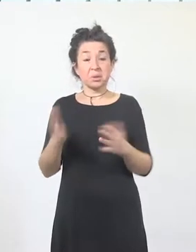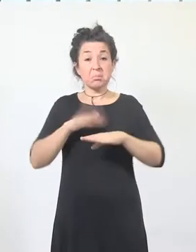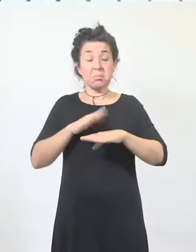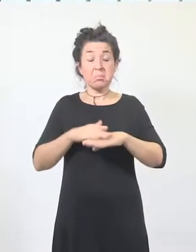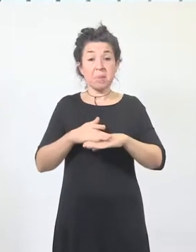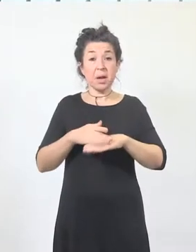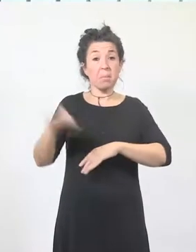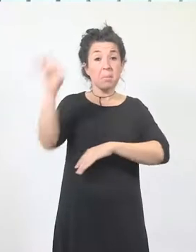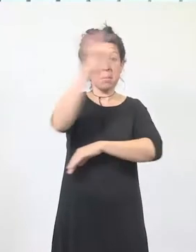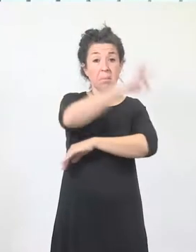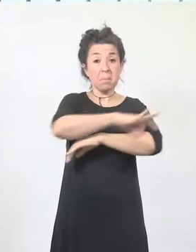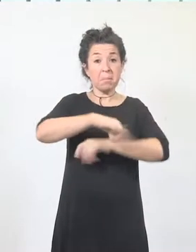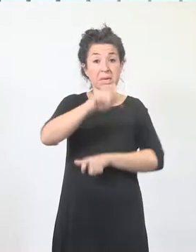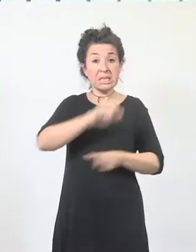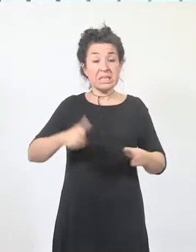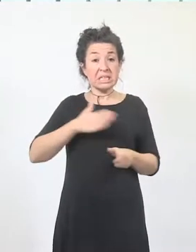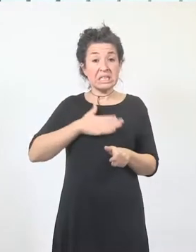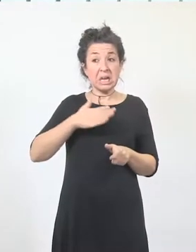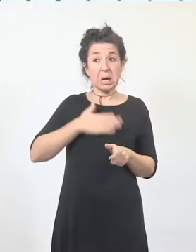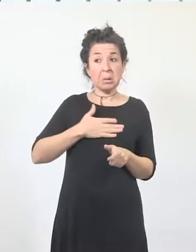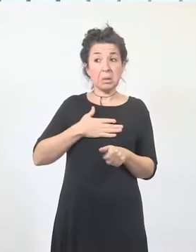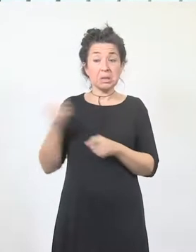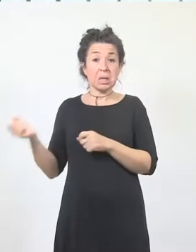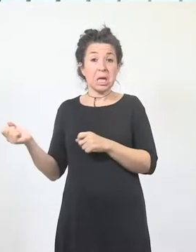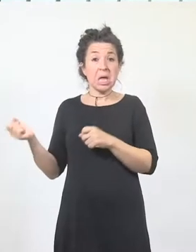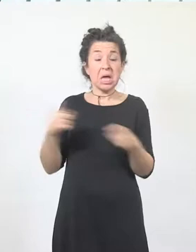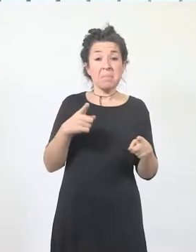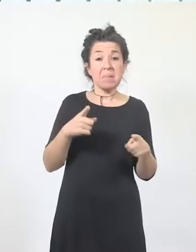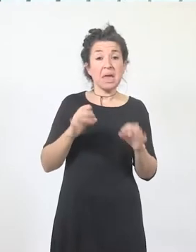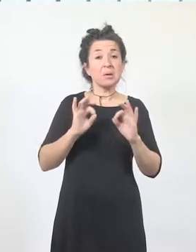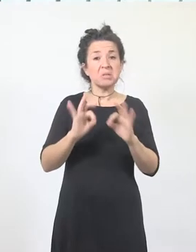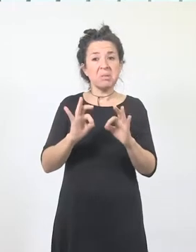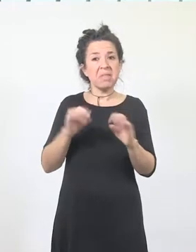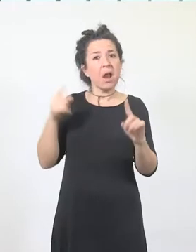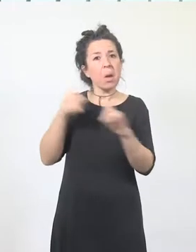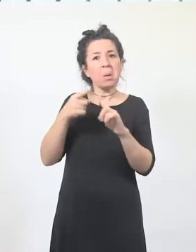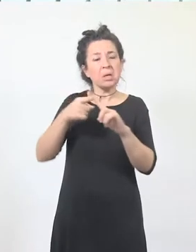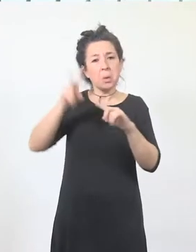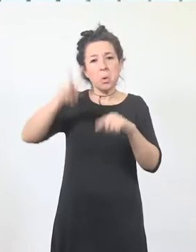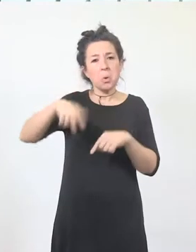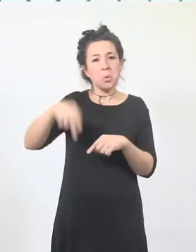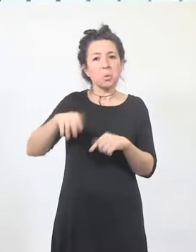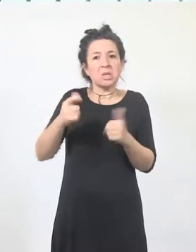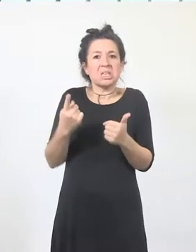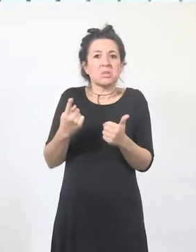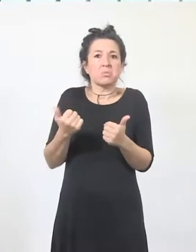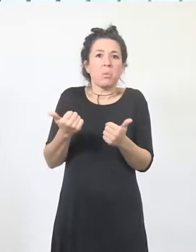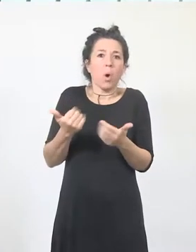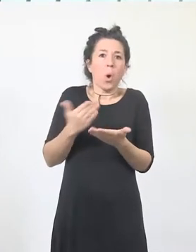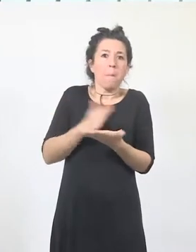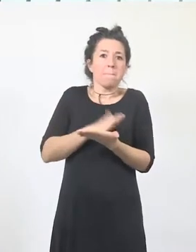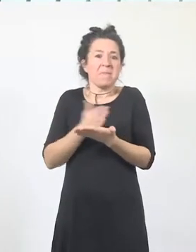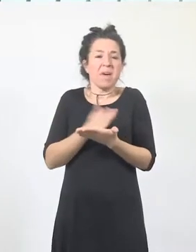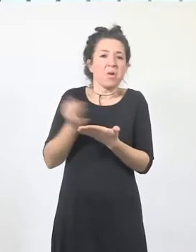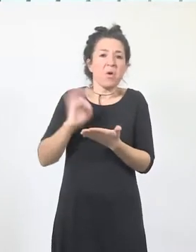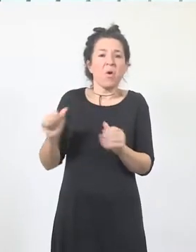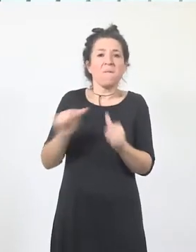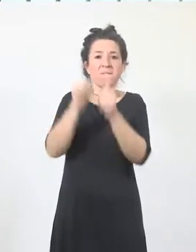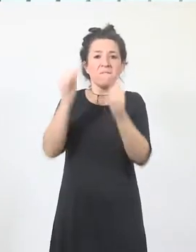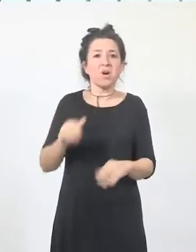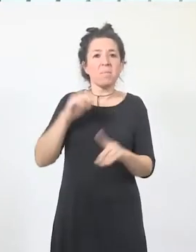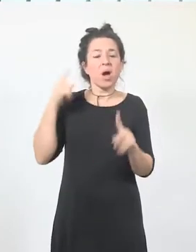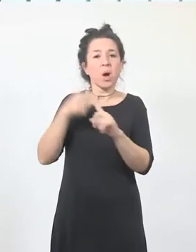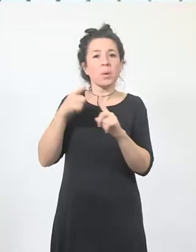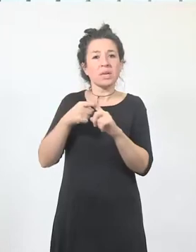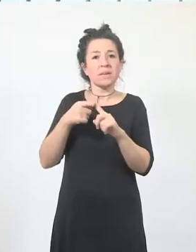los saharauis el enviado especial nunca ha sido un objetivo, sino que una forma para facilitar